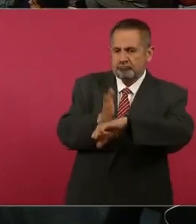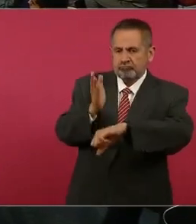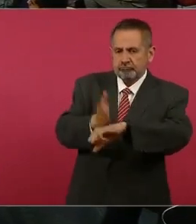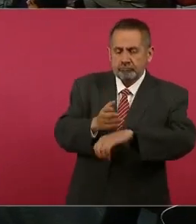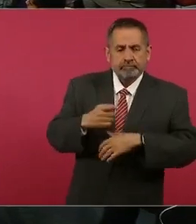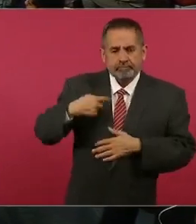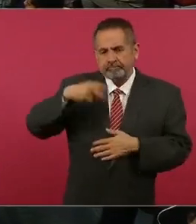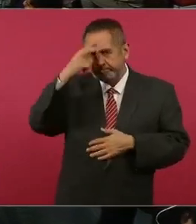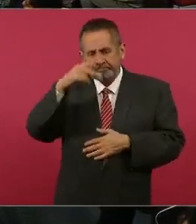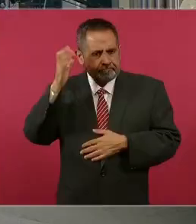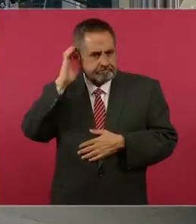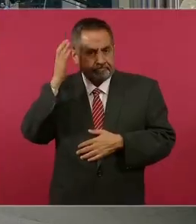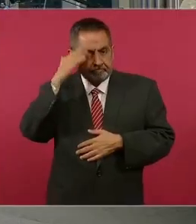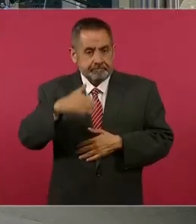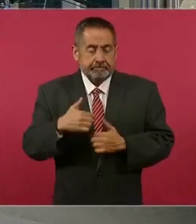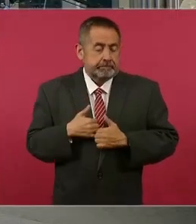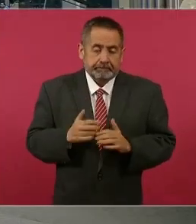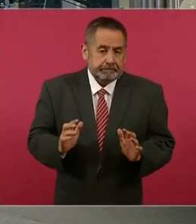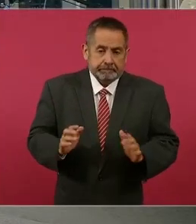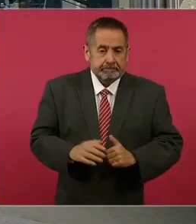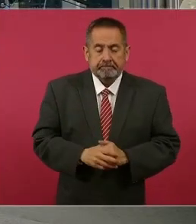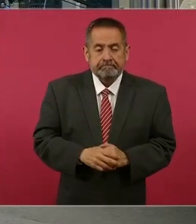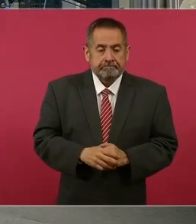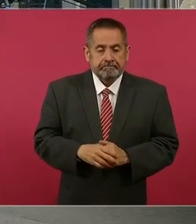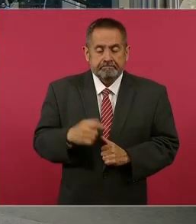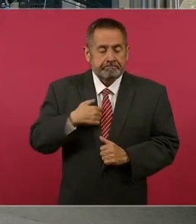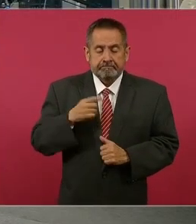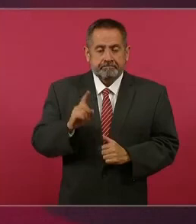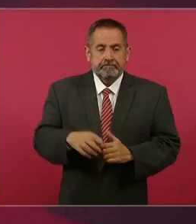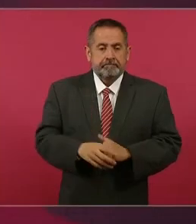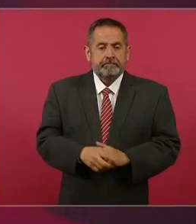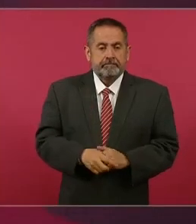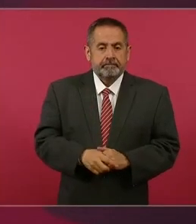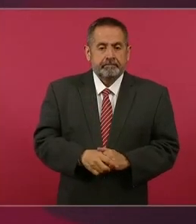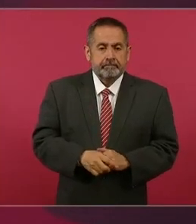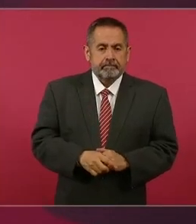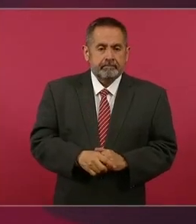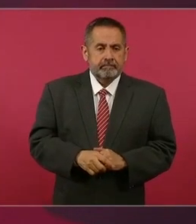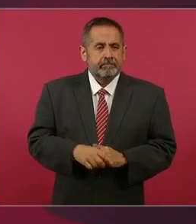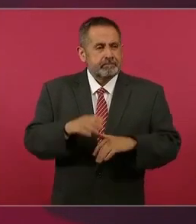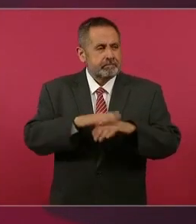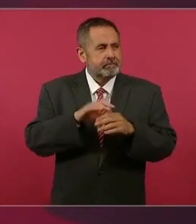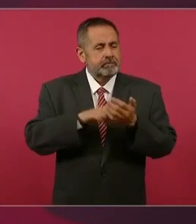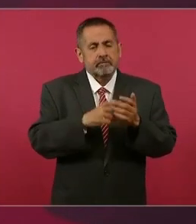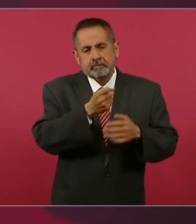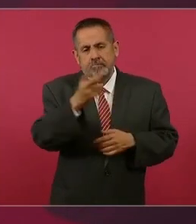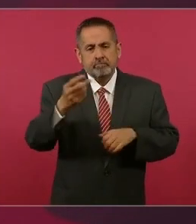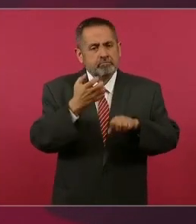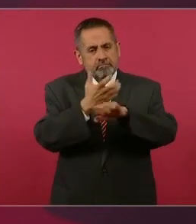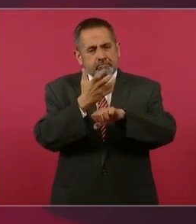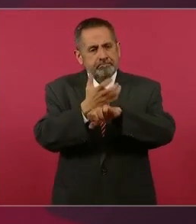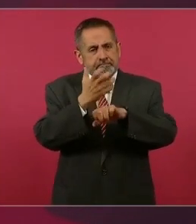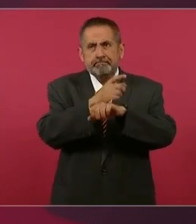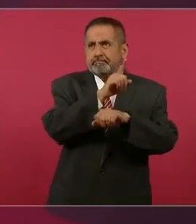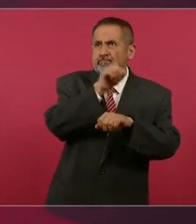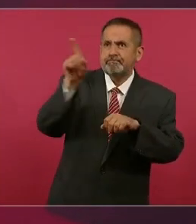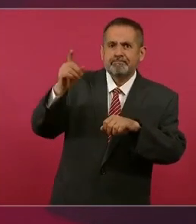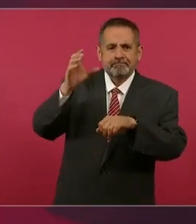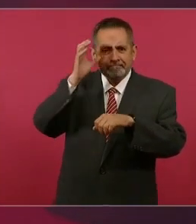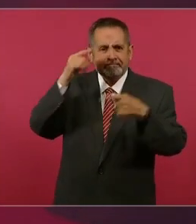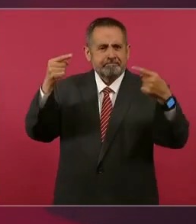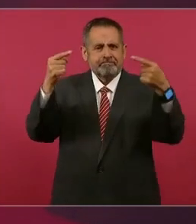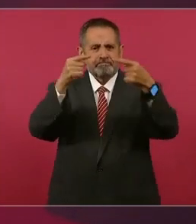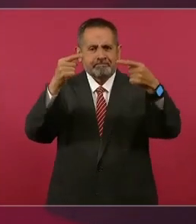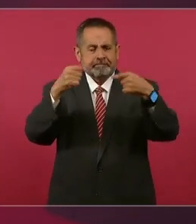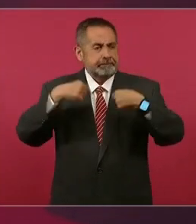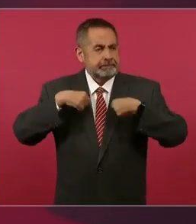México está enterado de esto? No. ¿No? No. Okay. Y también porque la situación con Estados Unidos y China pues puede crear un